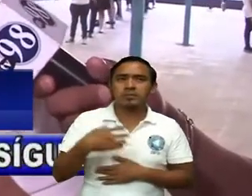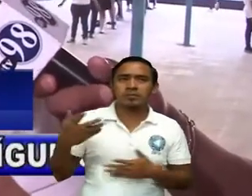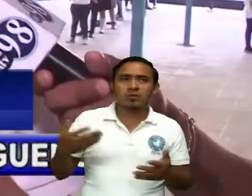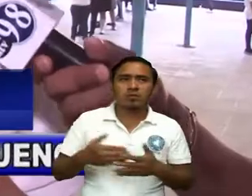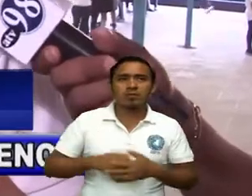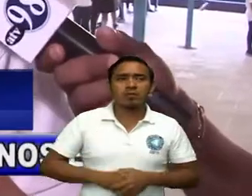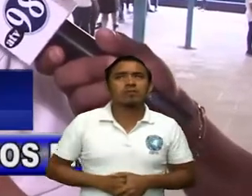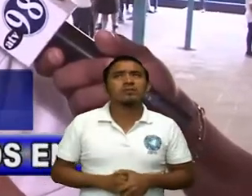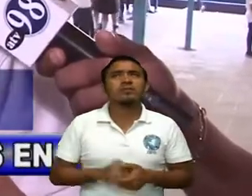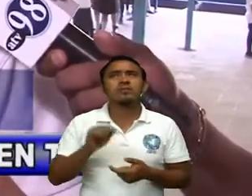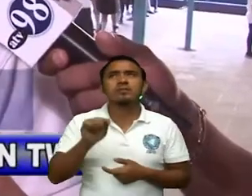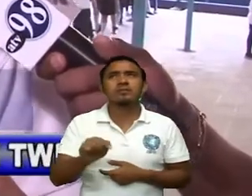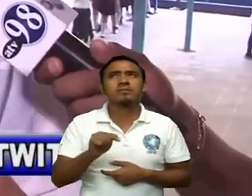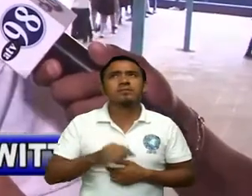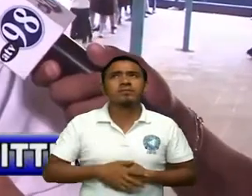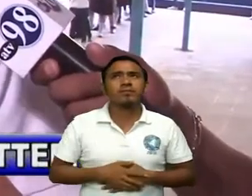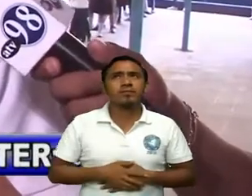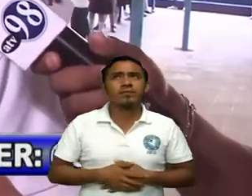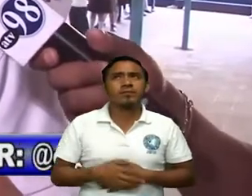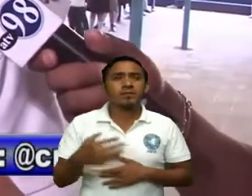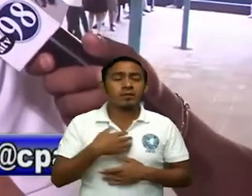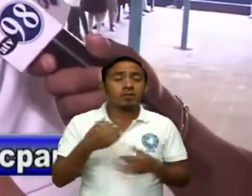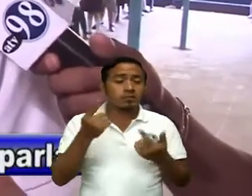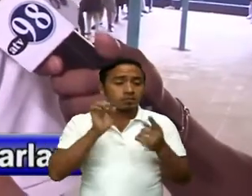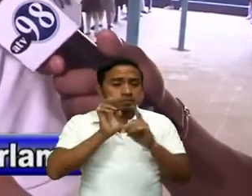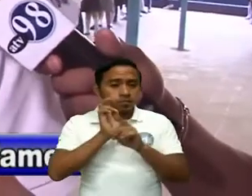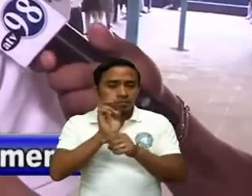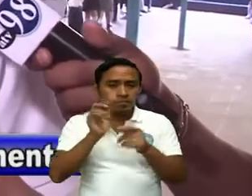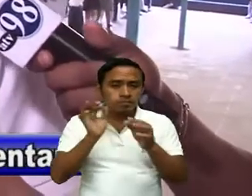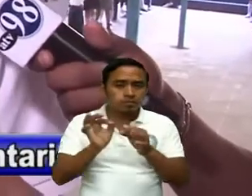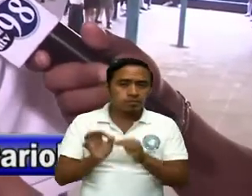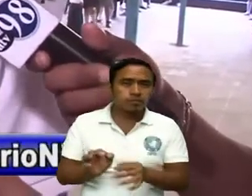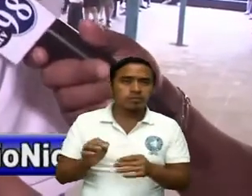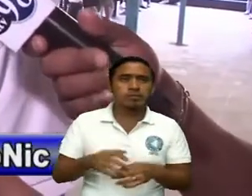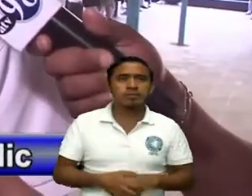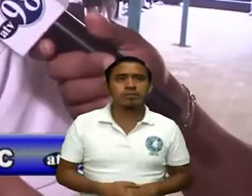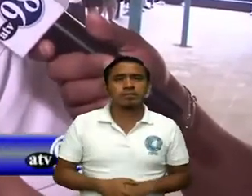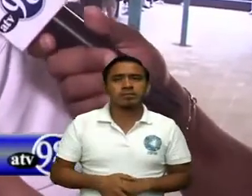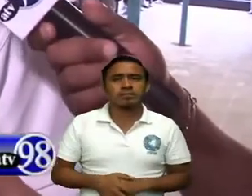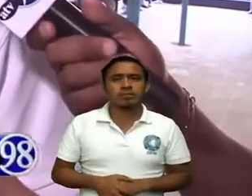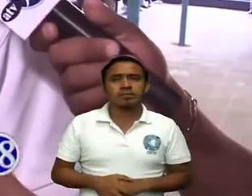interés. Entonces estamos dándole bastante seguimiento. Están